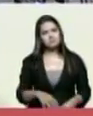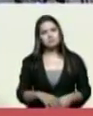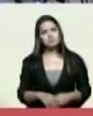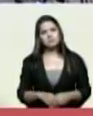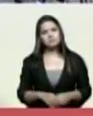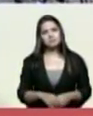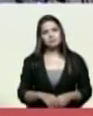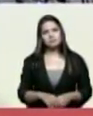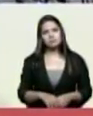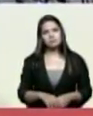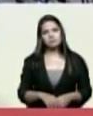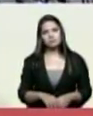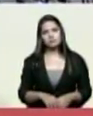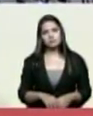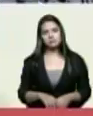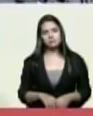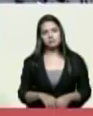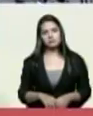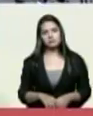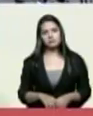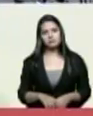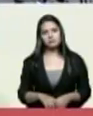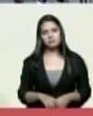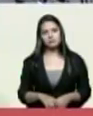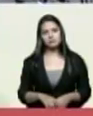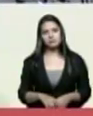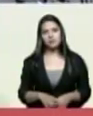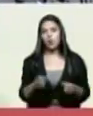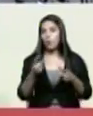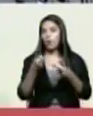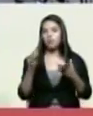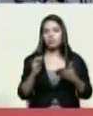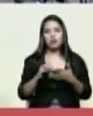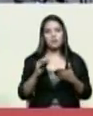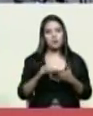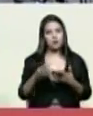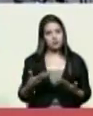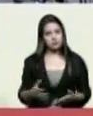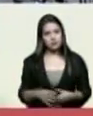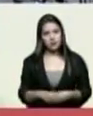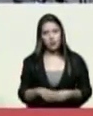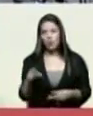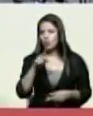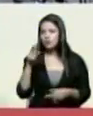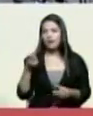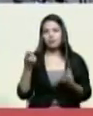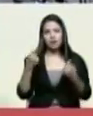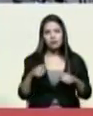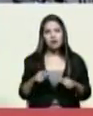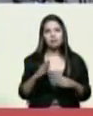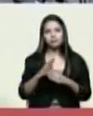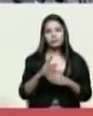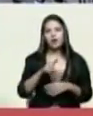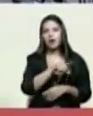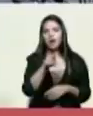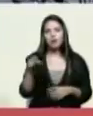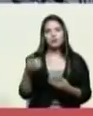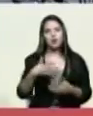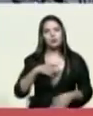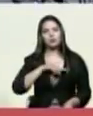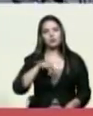No permitan que nadie venga a envenenarlos. ¿Cuántas veces han intentado dividirnos a ellos a